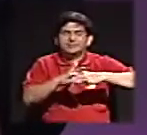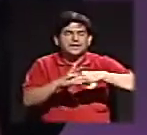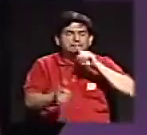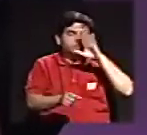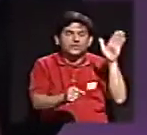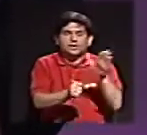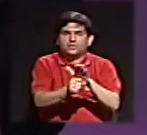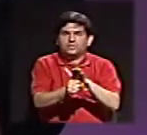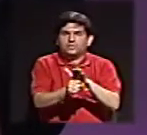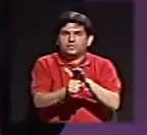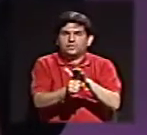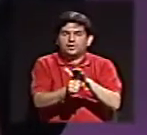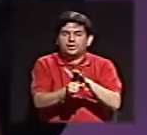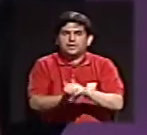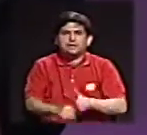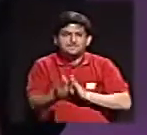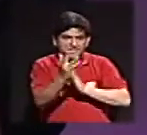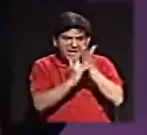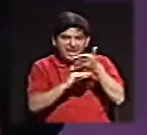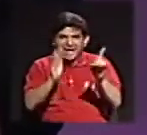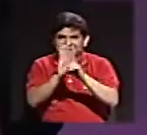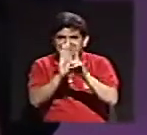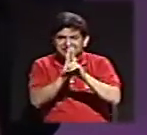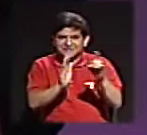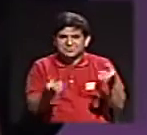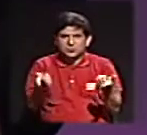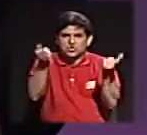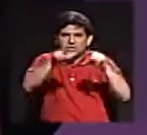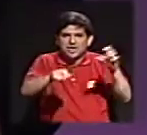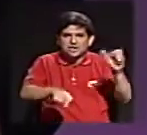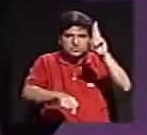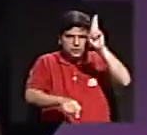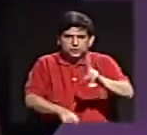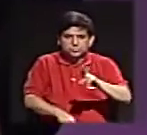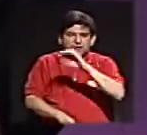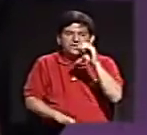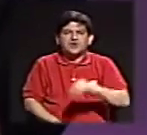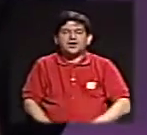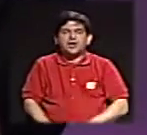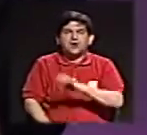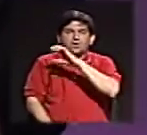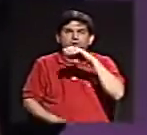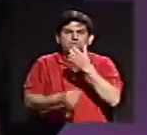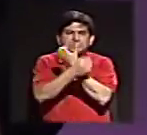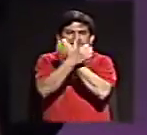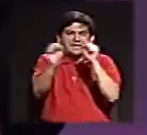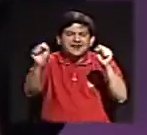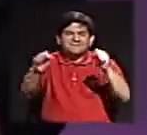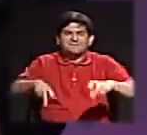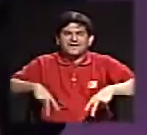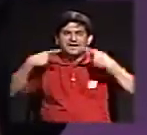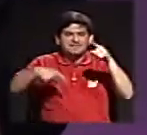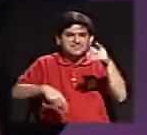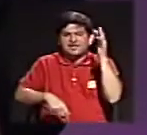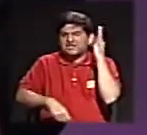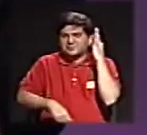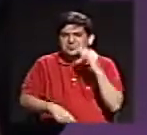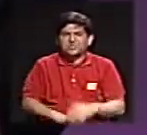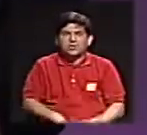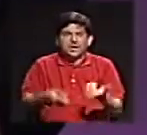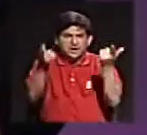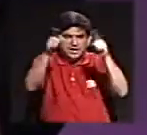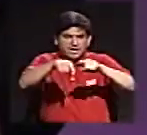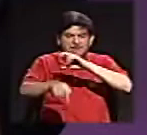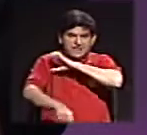de cumplimiento para acceso a derechos, en el caso de Costa Rica, o para salvaguardar la vida de esta mujer en el caso